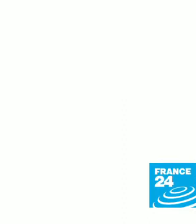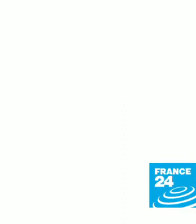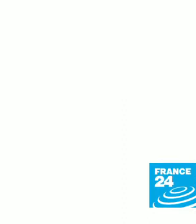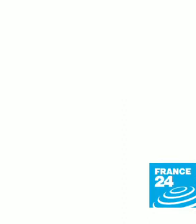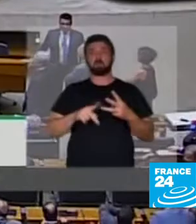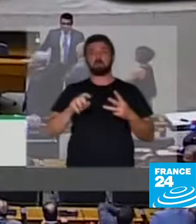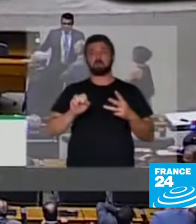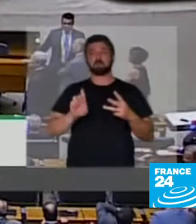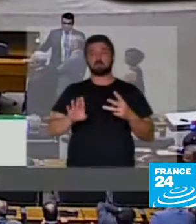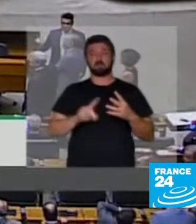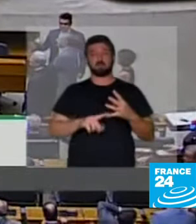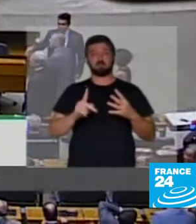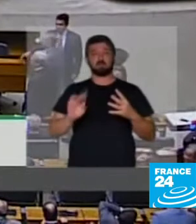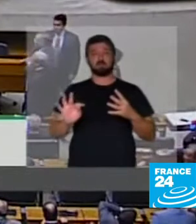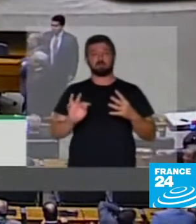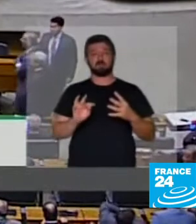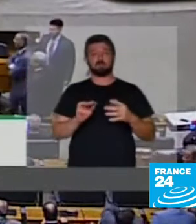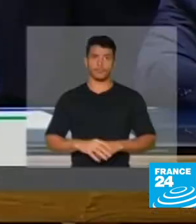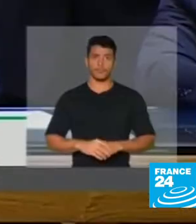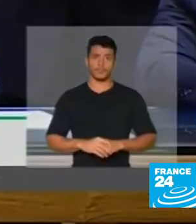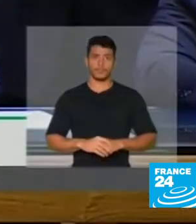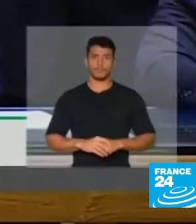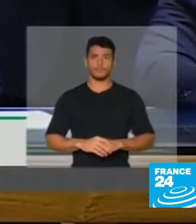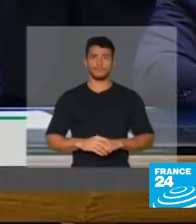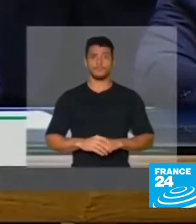Brasil dio luz verde al decreto del presidente Michel Temer.